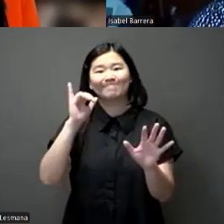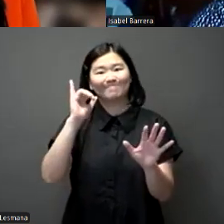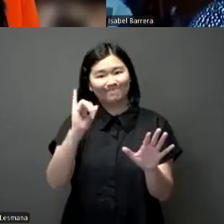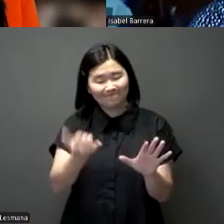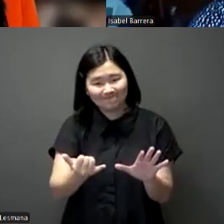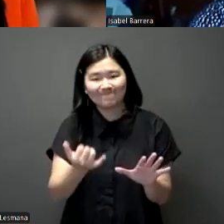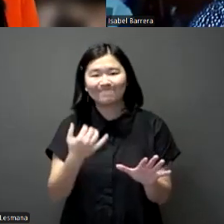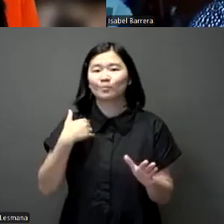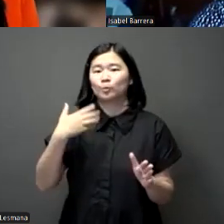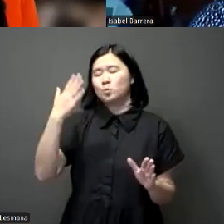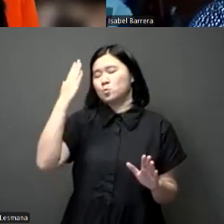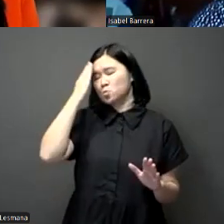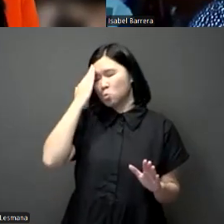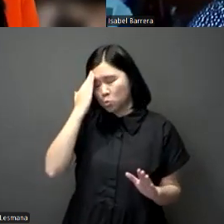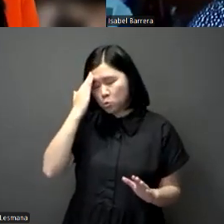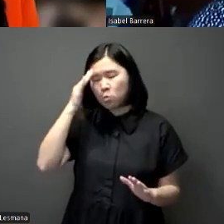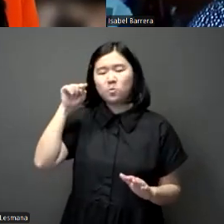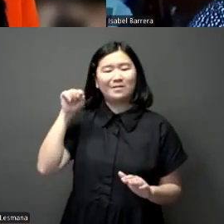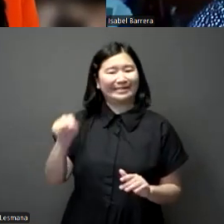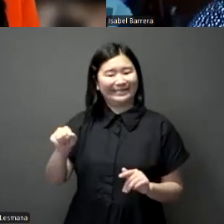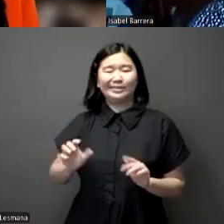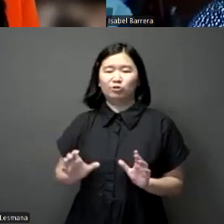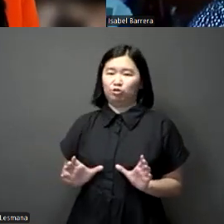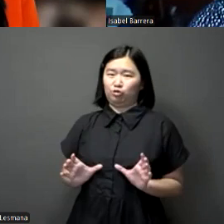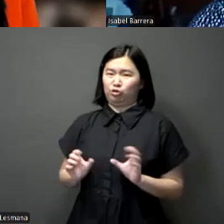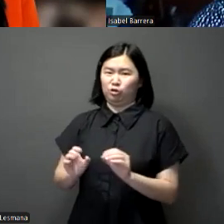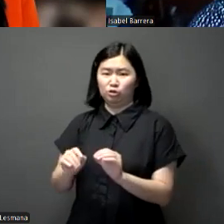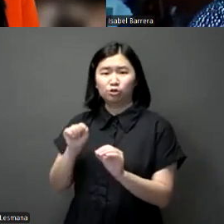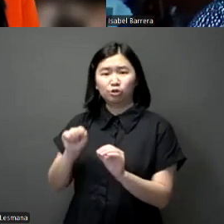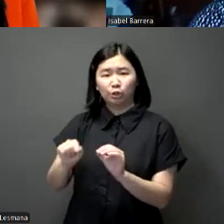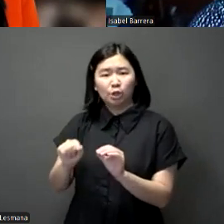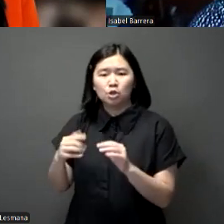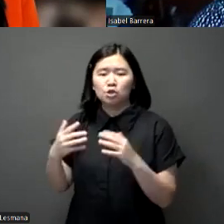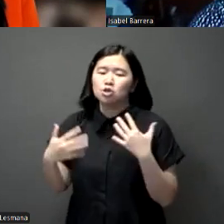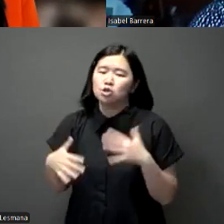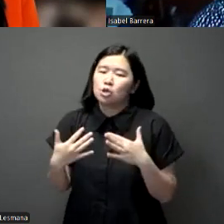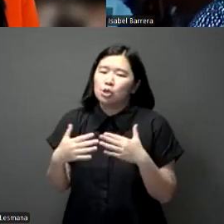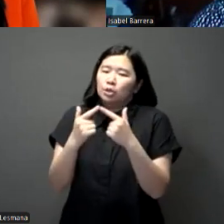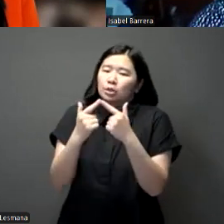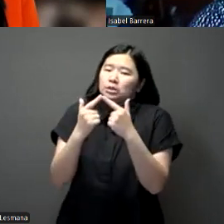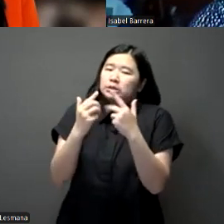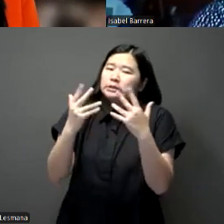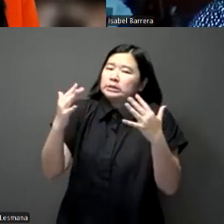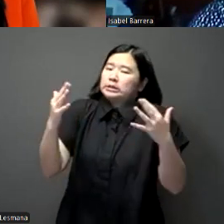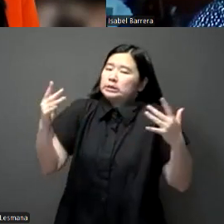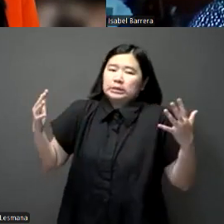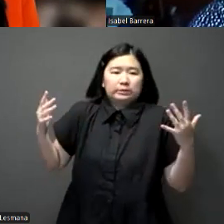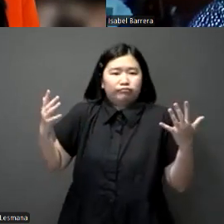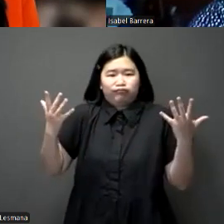cáncer cervicuterino es un cáncer que afecta a poblaciones que no acceden, ¿ya?